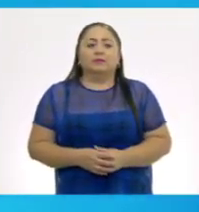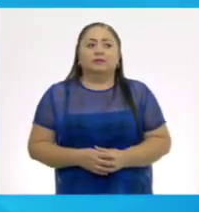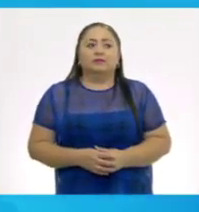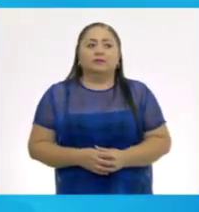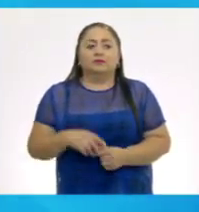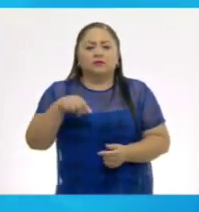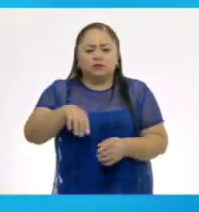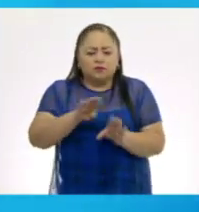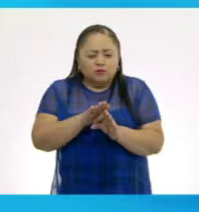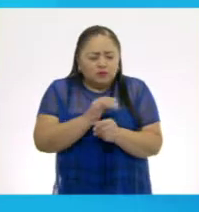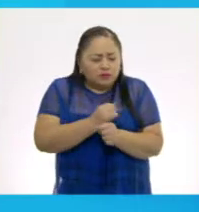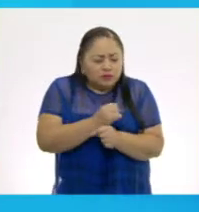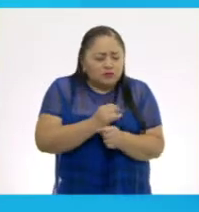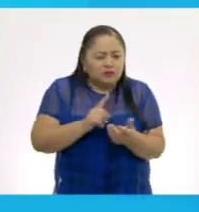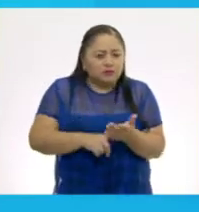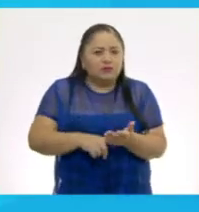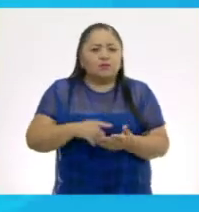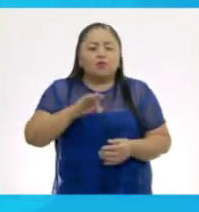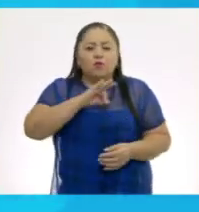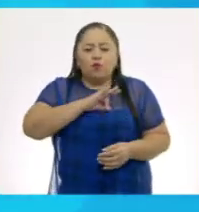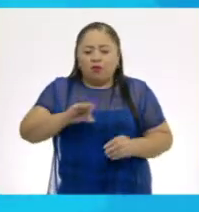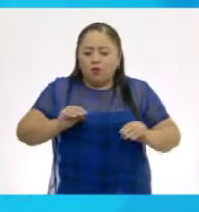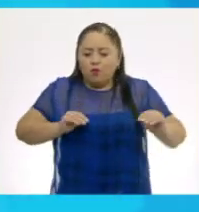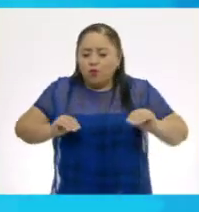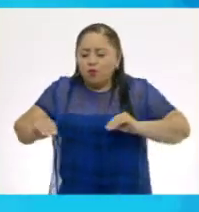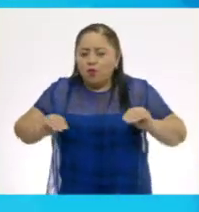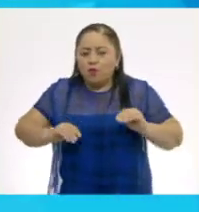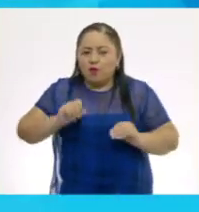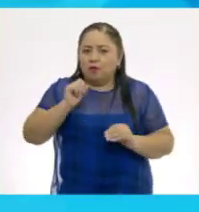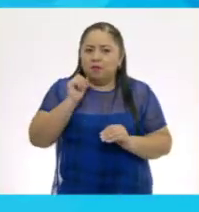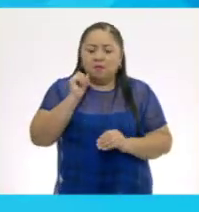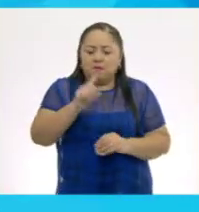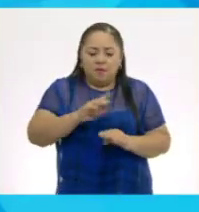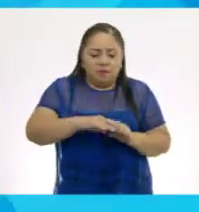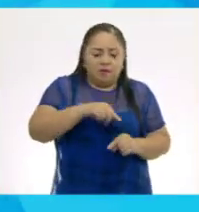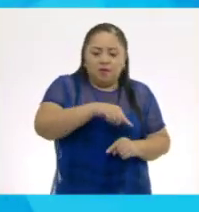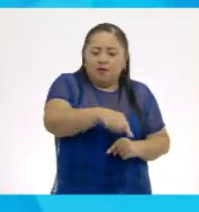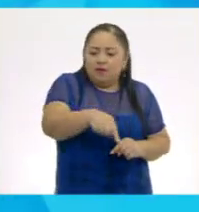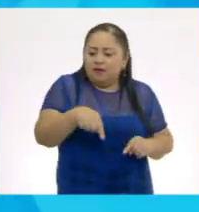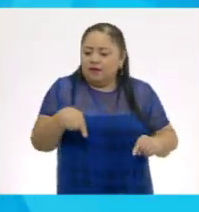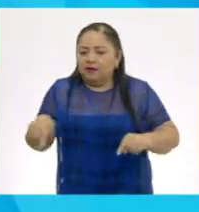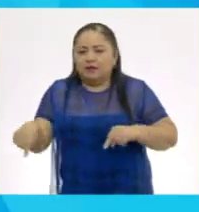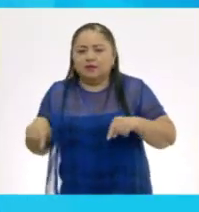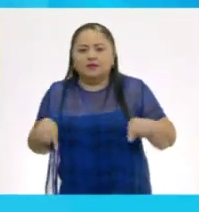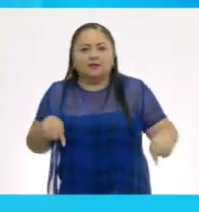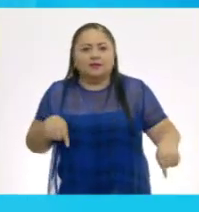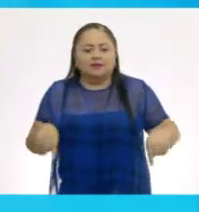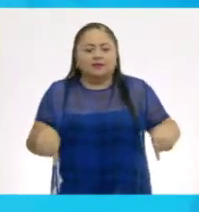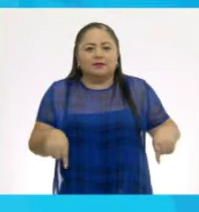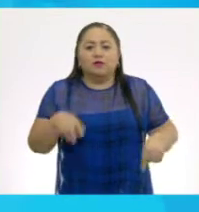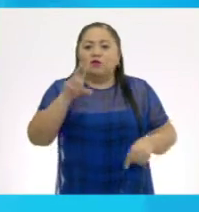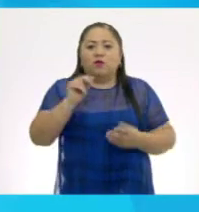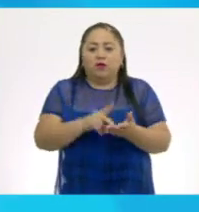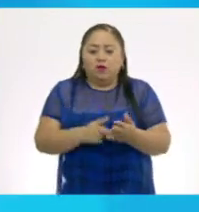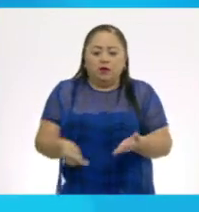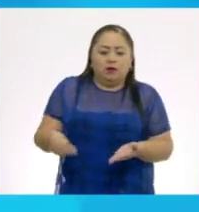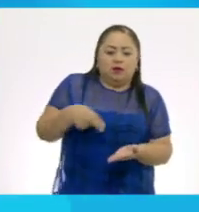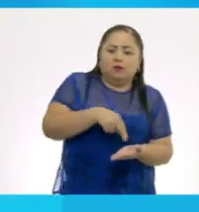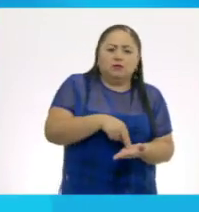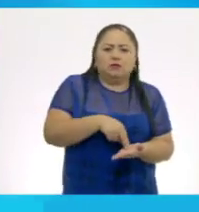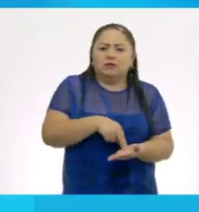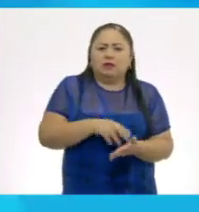En esta exploración, atenderemos a poder movernos en los límites más lejanos de nuestro alcance, sin regresar ni